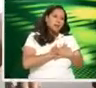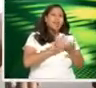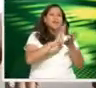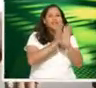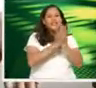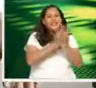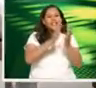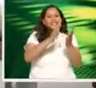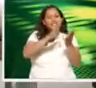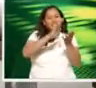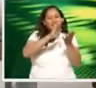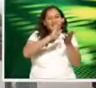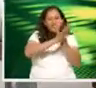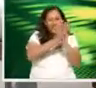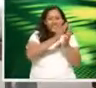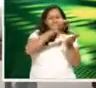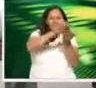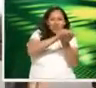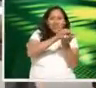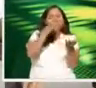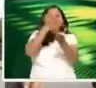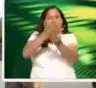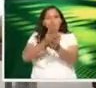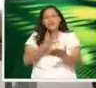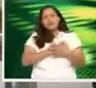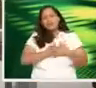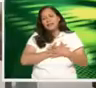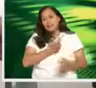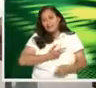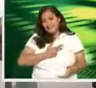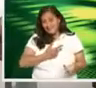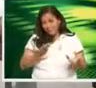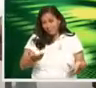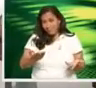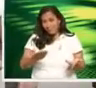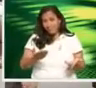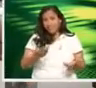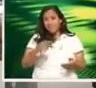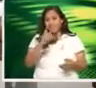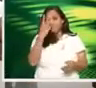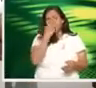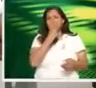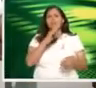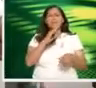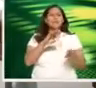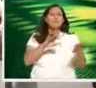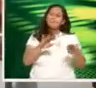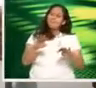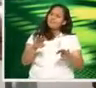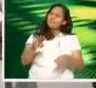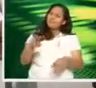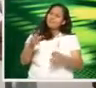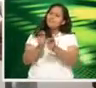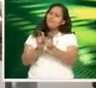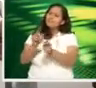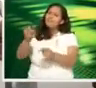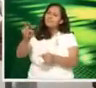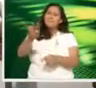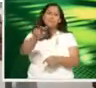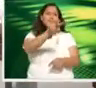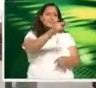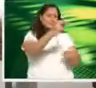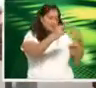chilaquil, o nosotros los... de los tacos. De los tacos. Pero es bonito voltear a ver los otros grupos, pero verse a uno